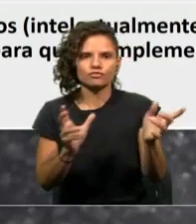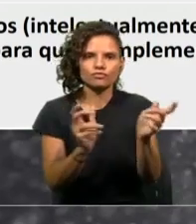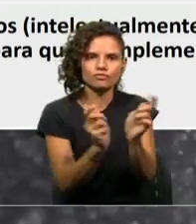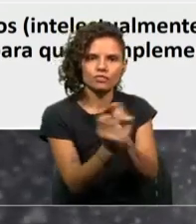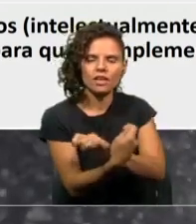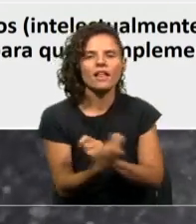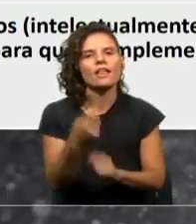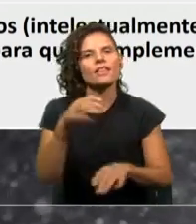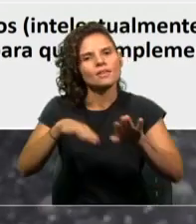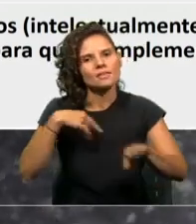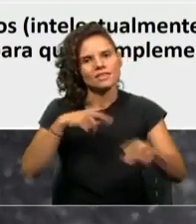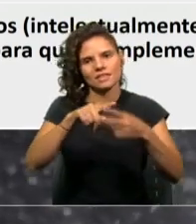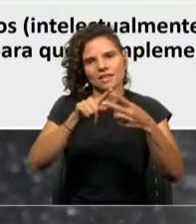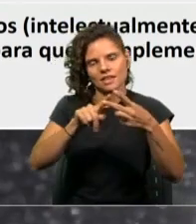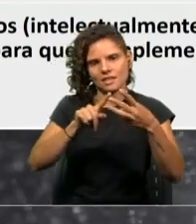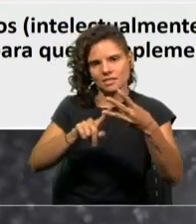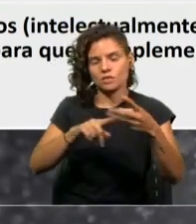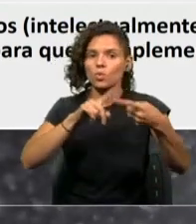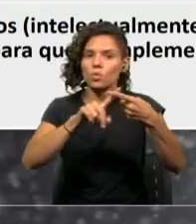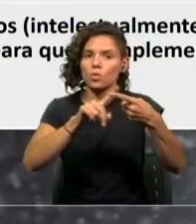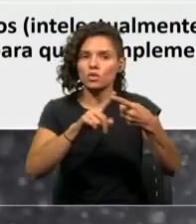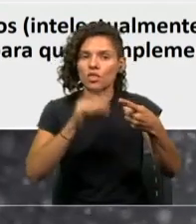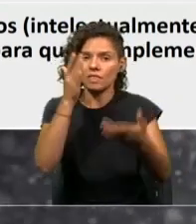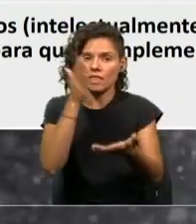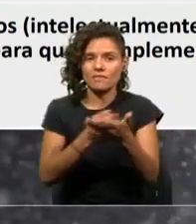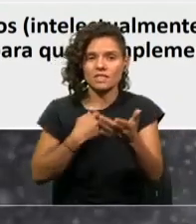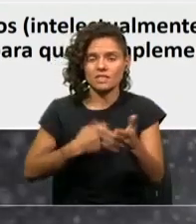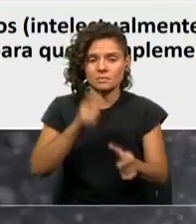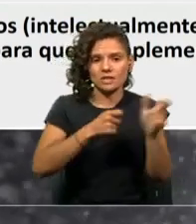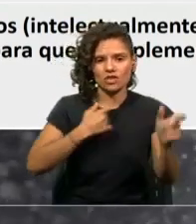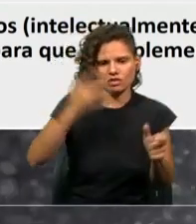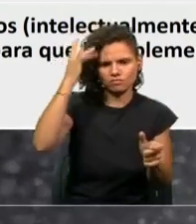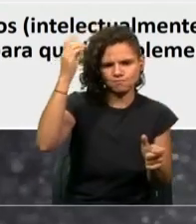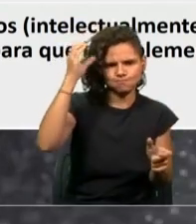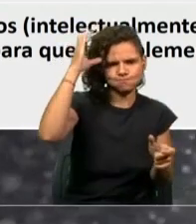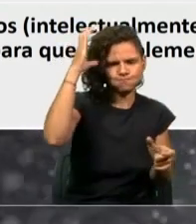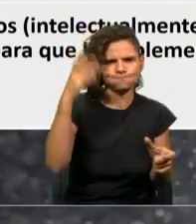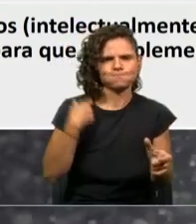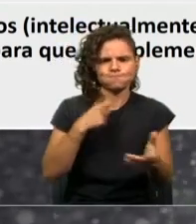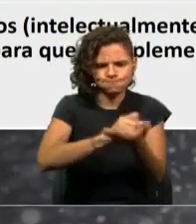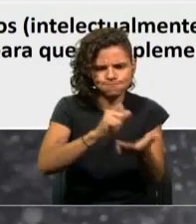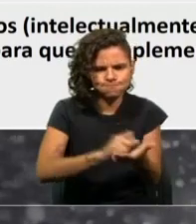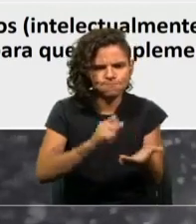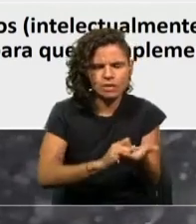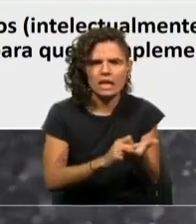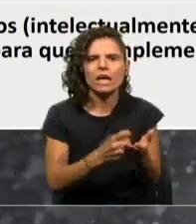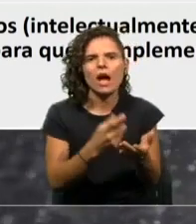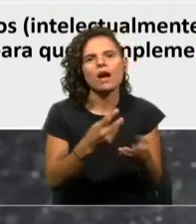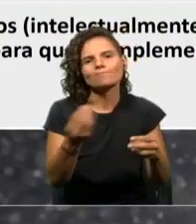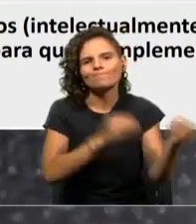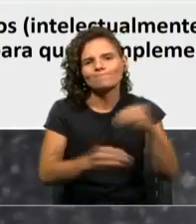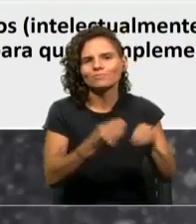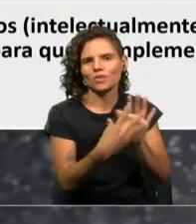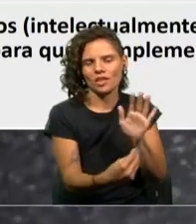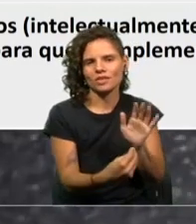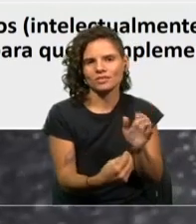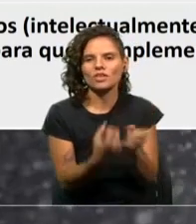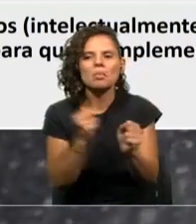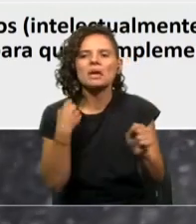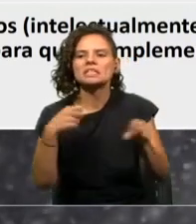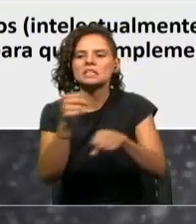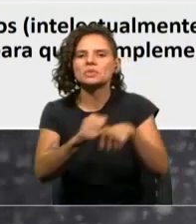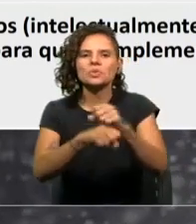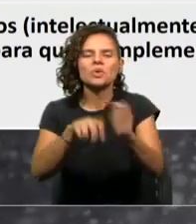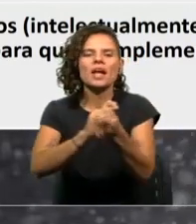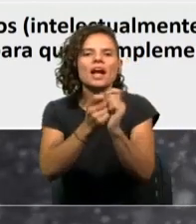depende de tres factores. Primero, que se elabore intelectualmente el modelo, se necesita un modelo, no puede hacer un cambio estructural,